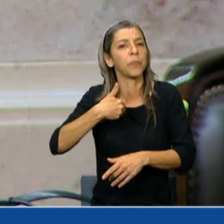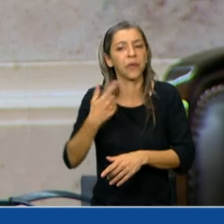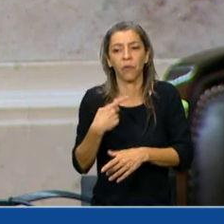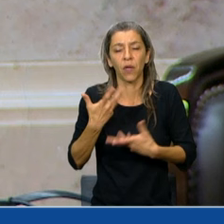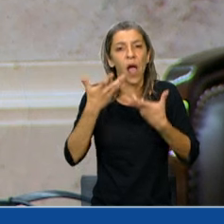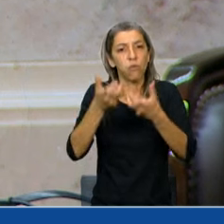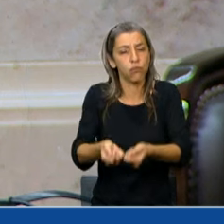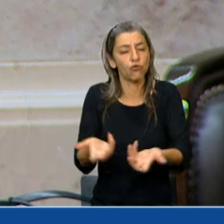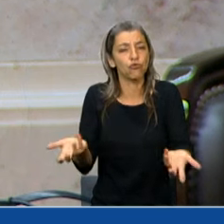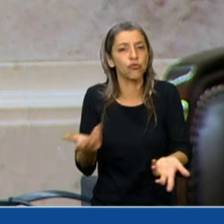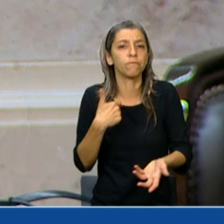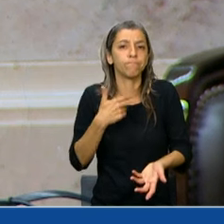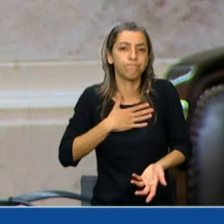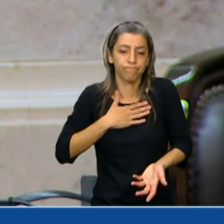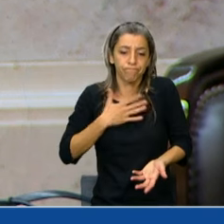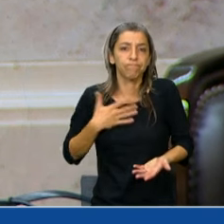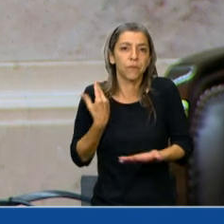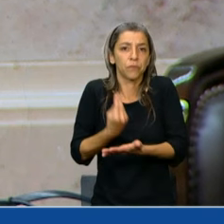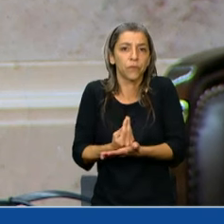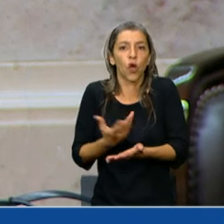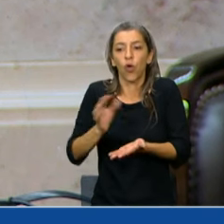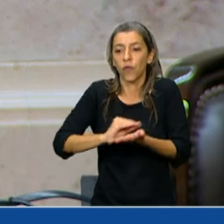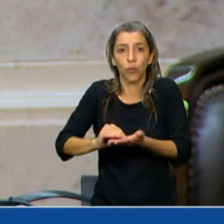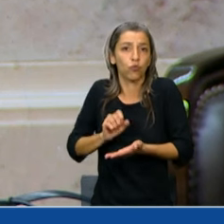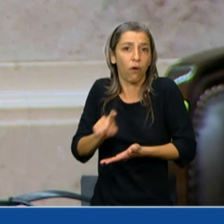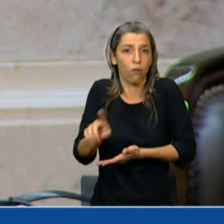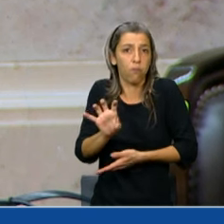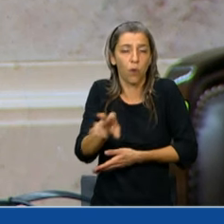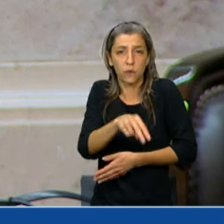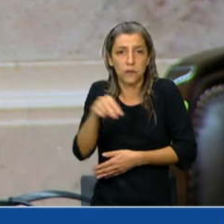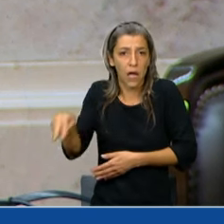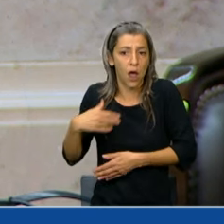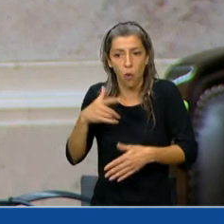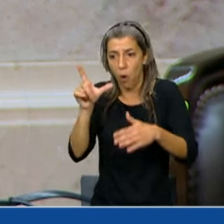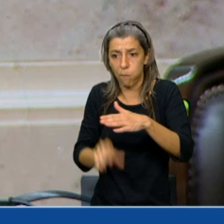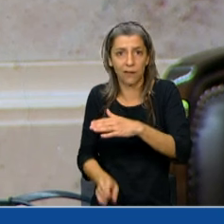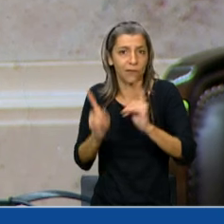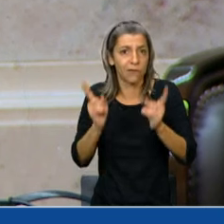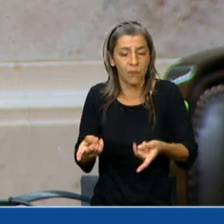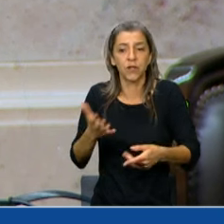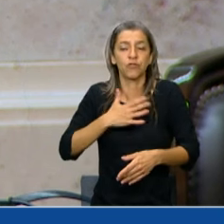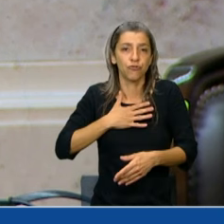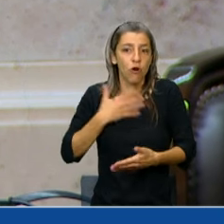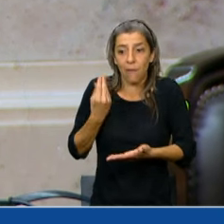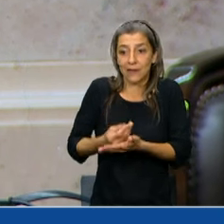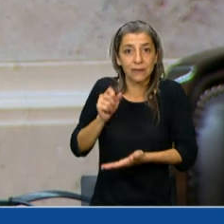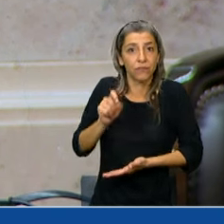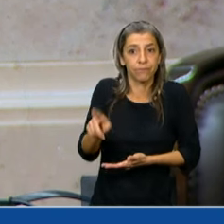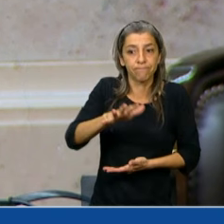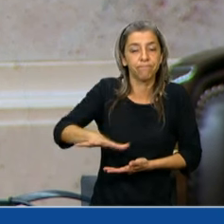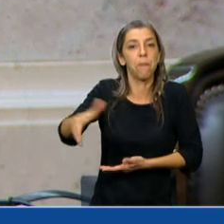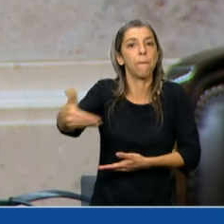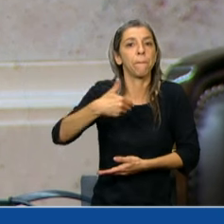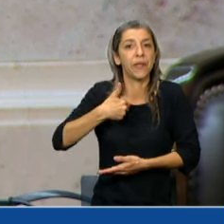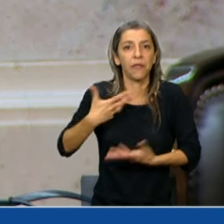desde mi lugar como diputado de la provincia de neuen como patagónico me interesa Por lo cual entiendo que este proyecto